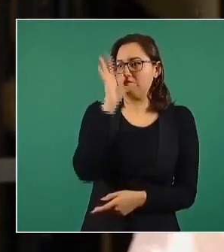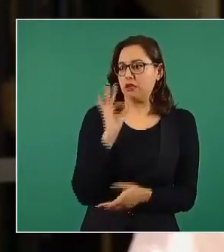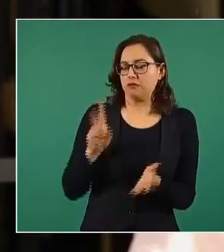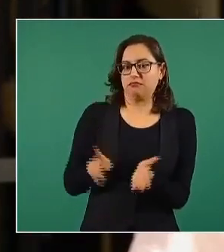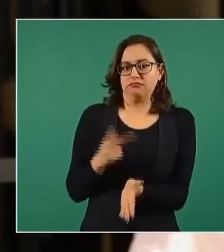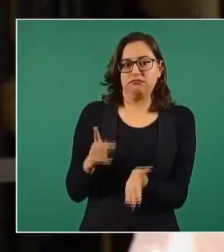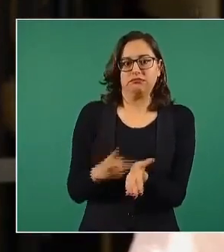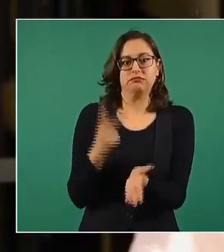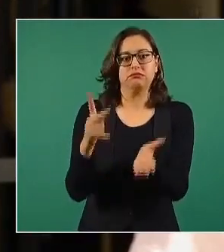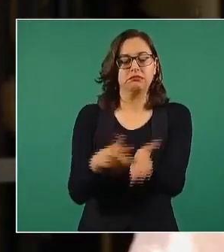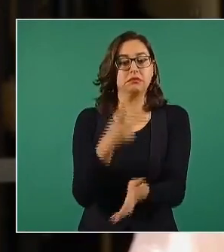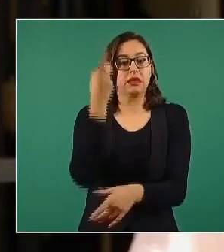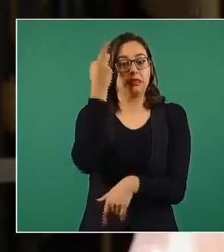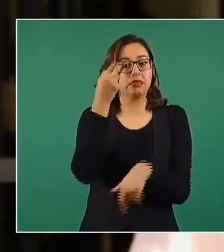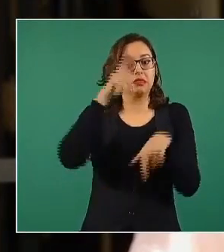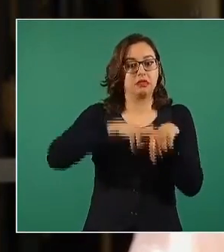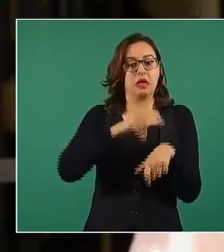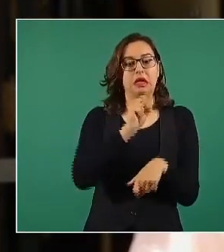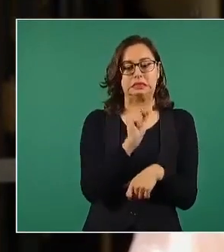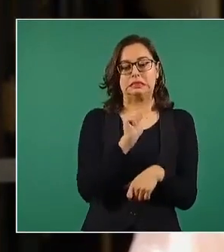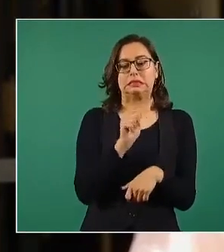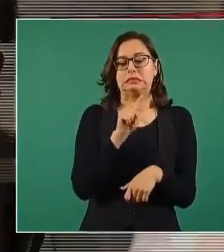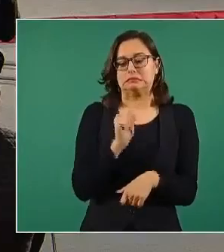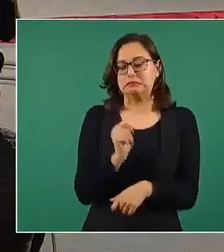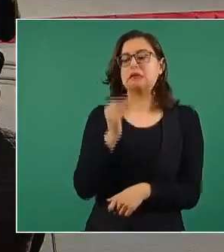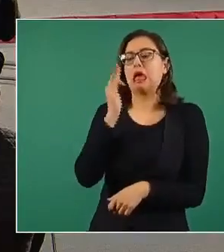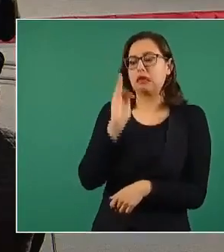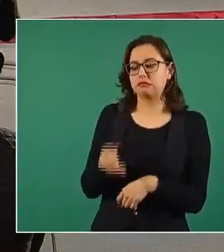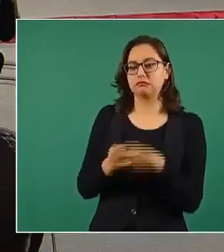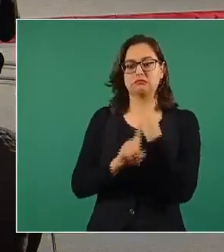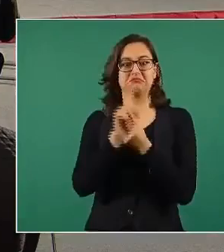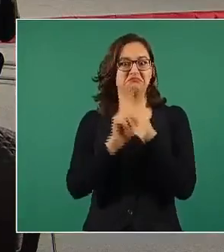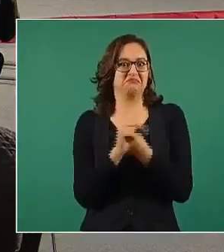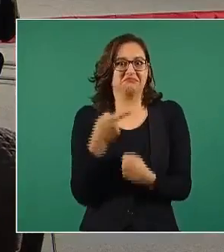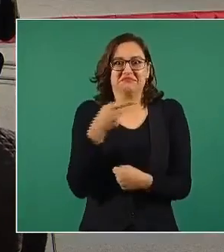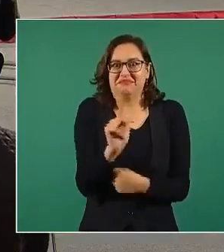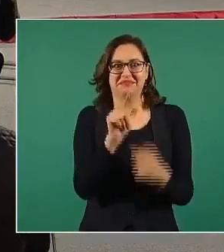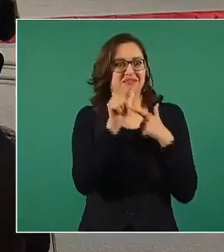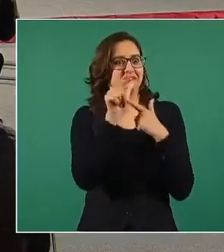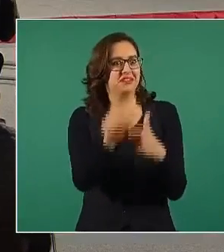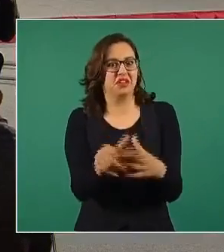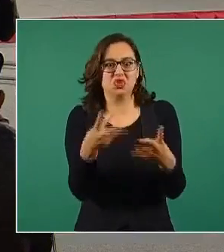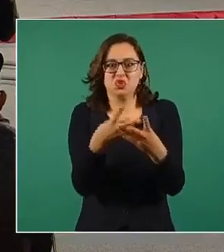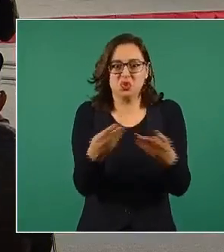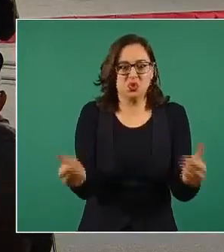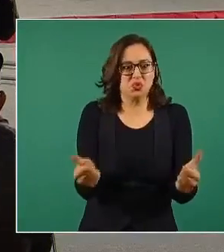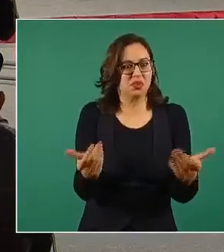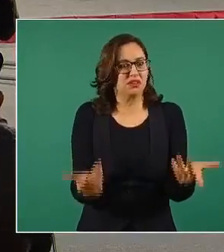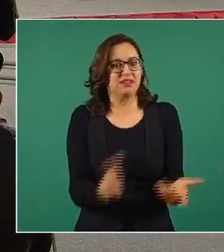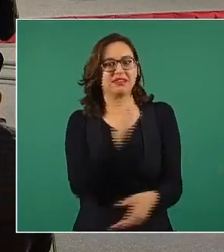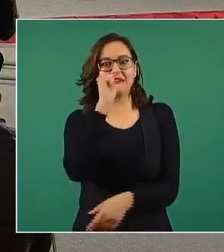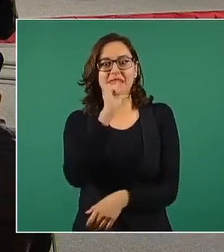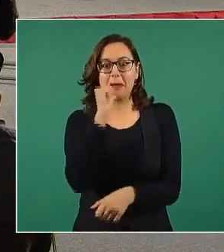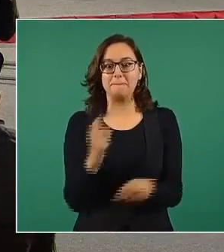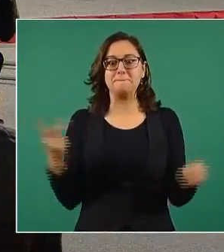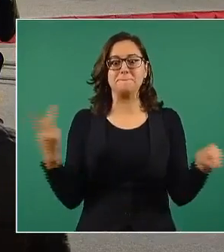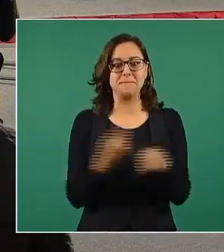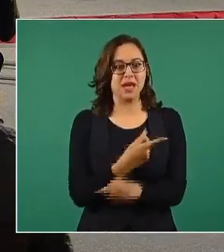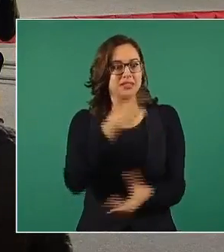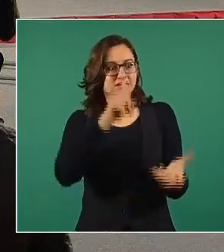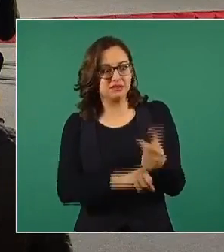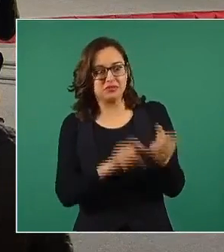asunto, sin embargo, no se arregla. No sé si exista un conflicto del